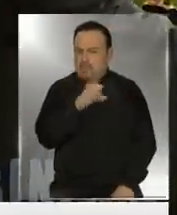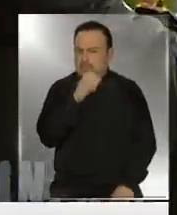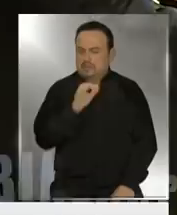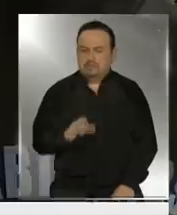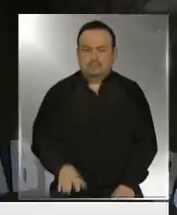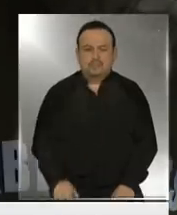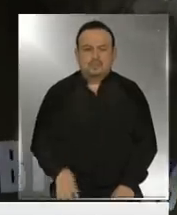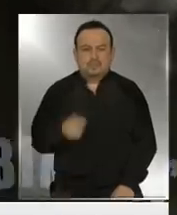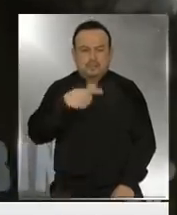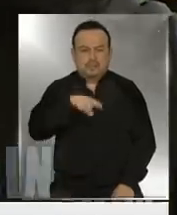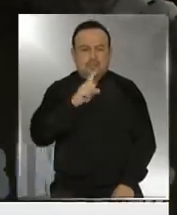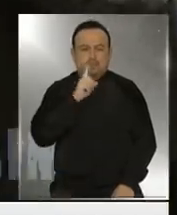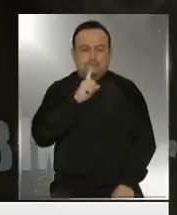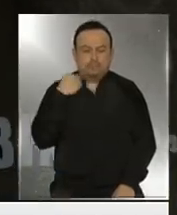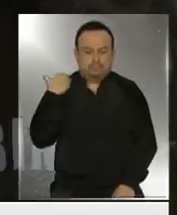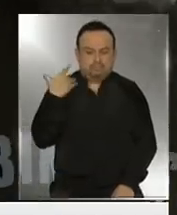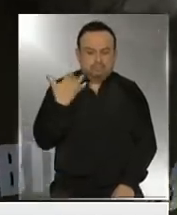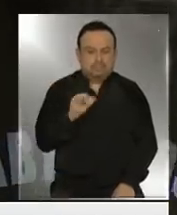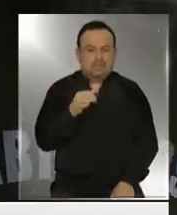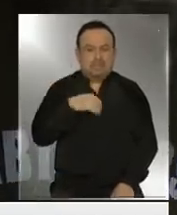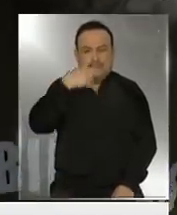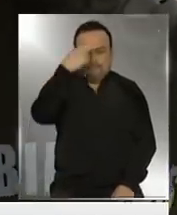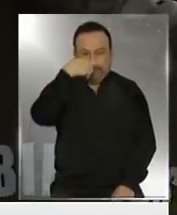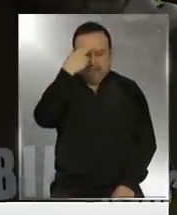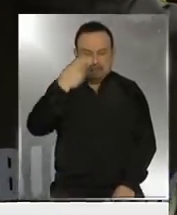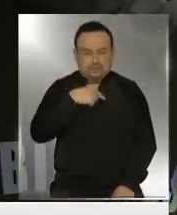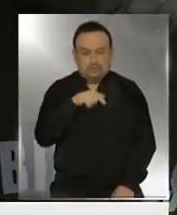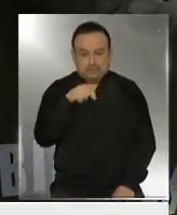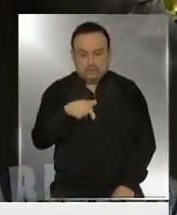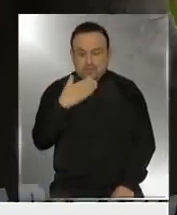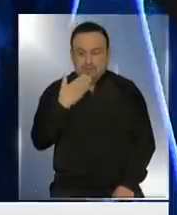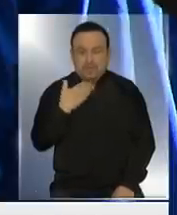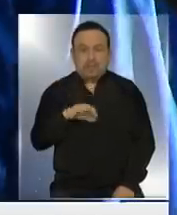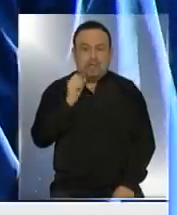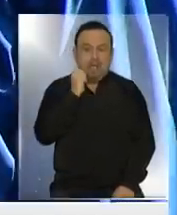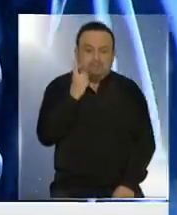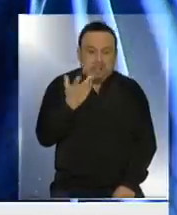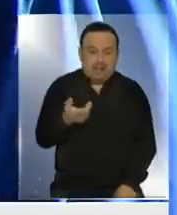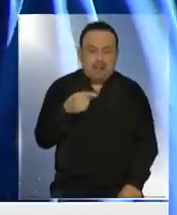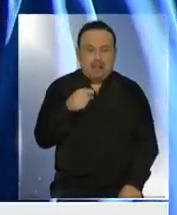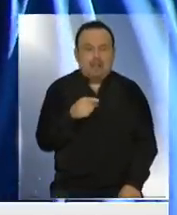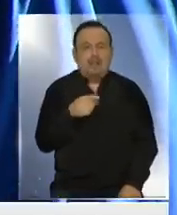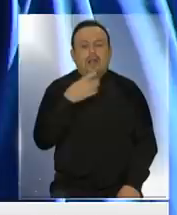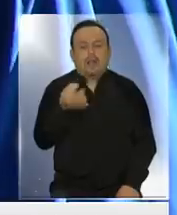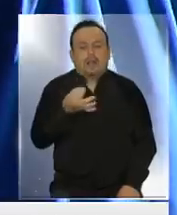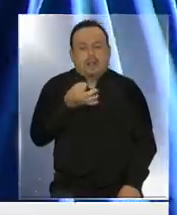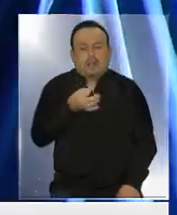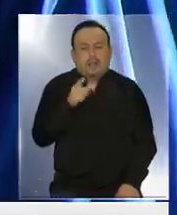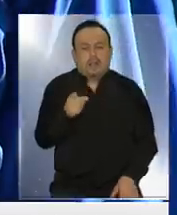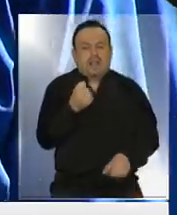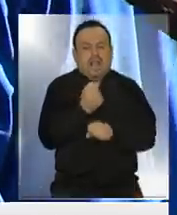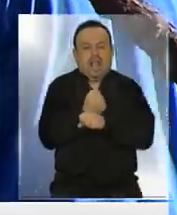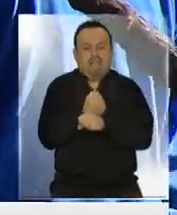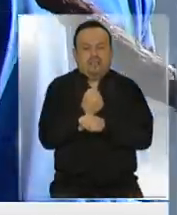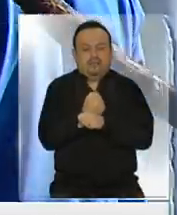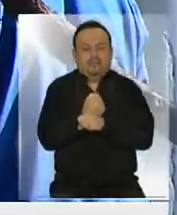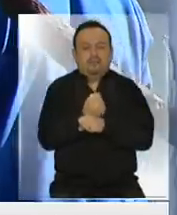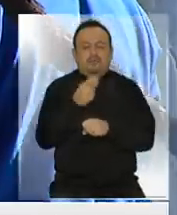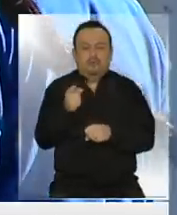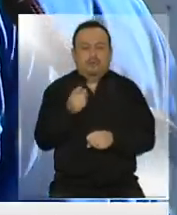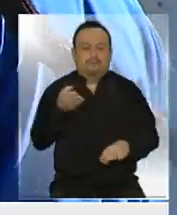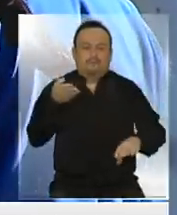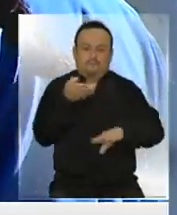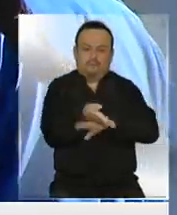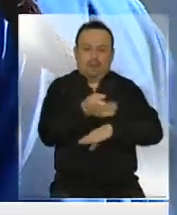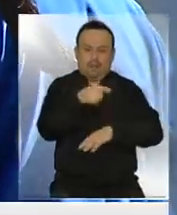durante estos últimos días de marzo y también a principios de abril los invito a escuchar parte de las declaraciones de carabineros también que acudió